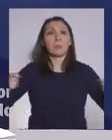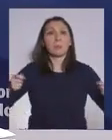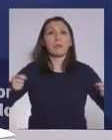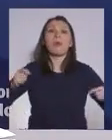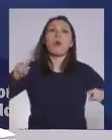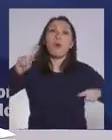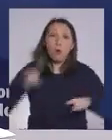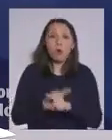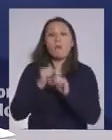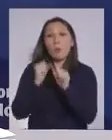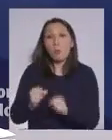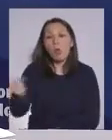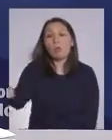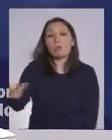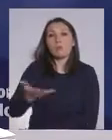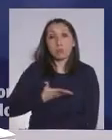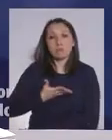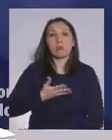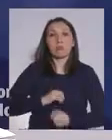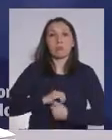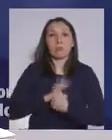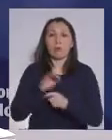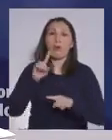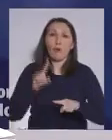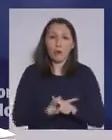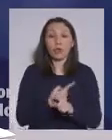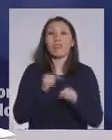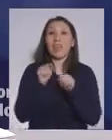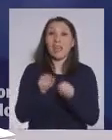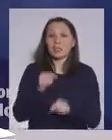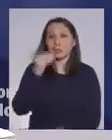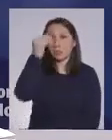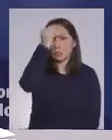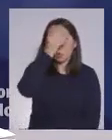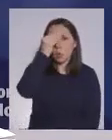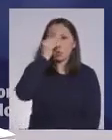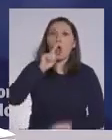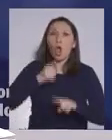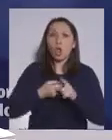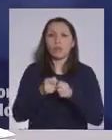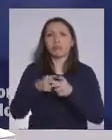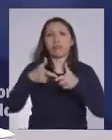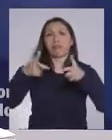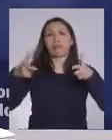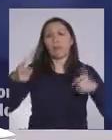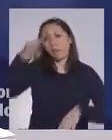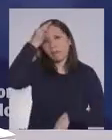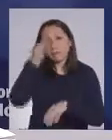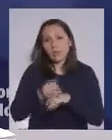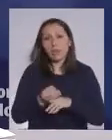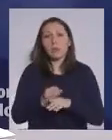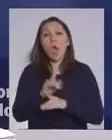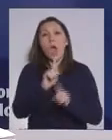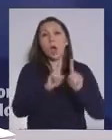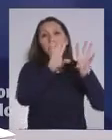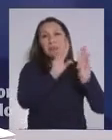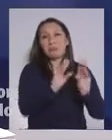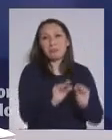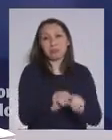pueda volver a enfermarse de ahí viene la preocupación por los rebrotes por el hecho de que vuelvan a aparecer